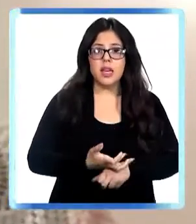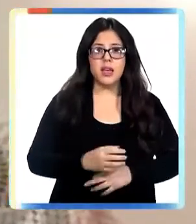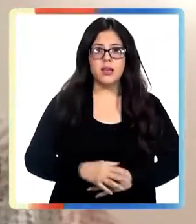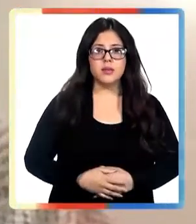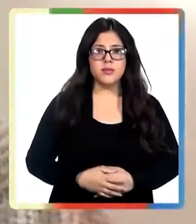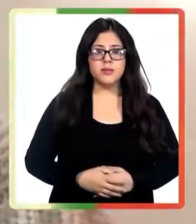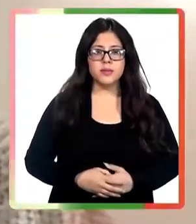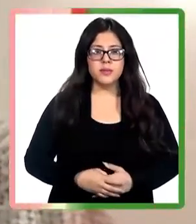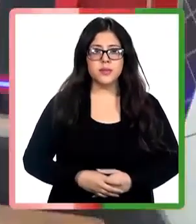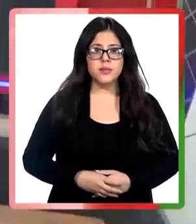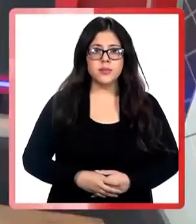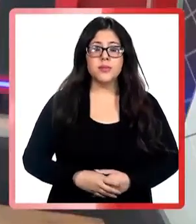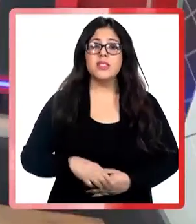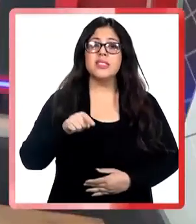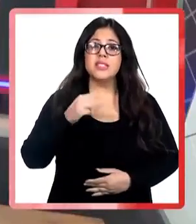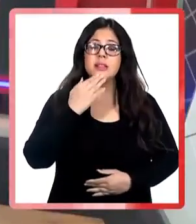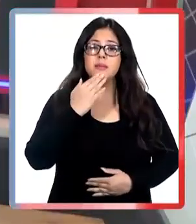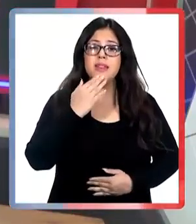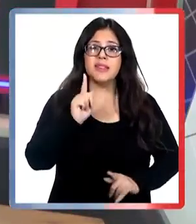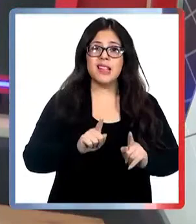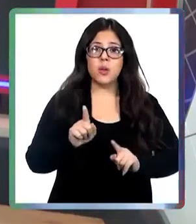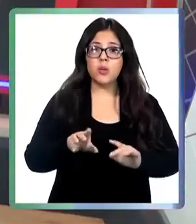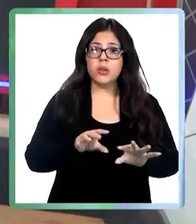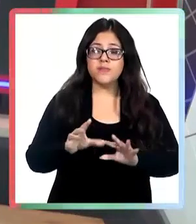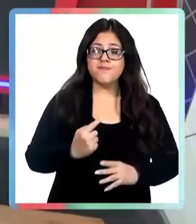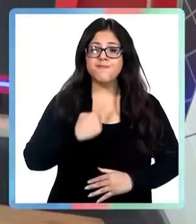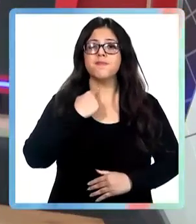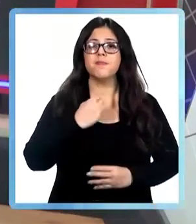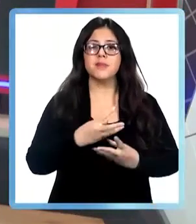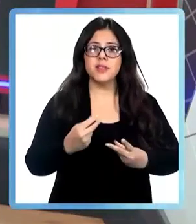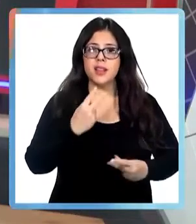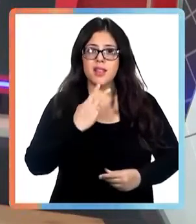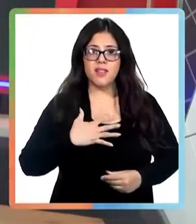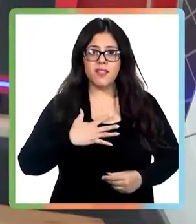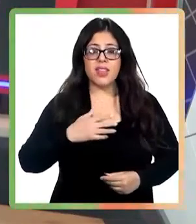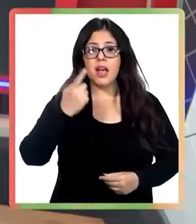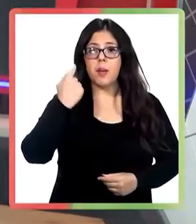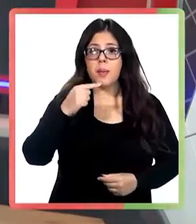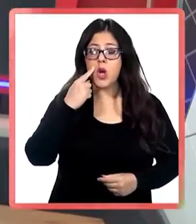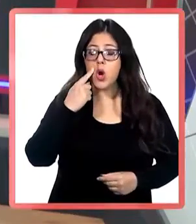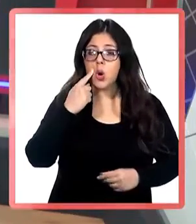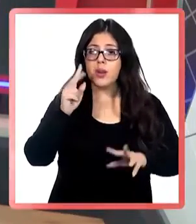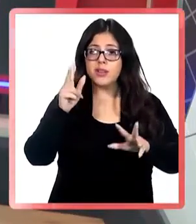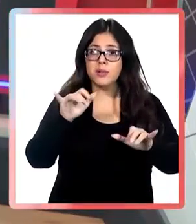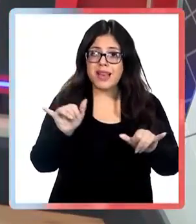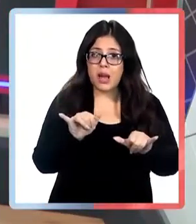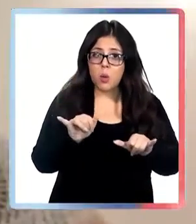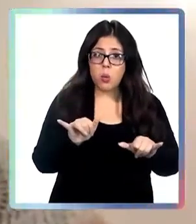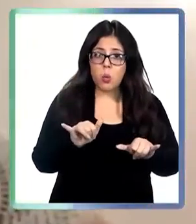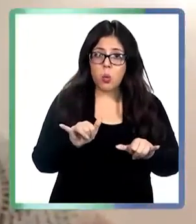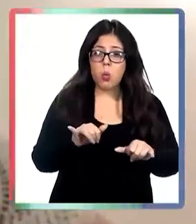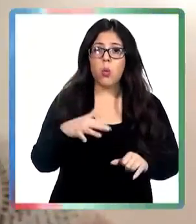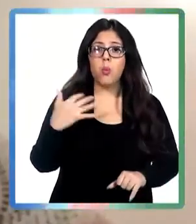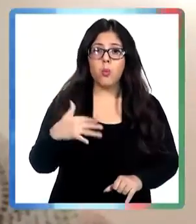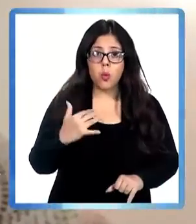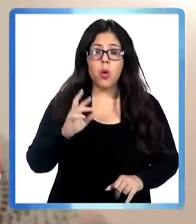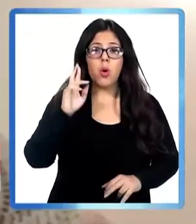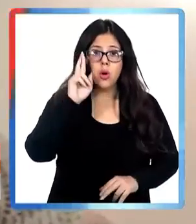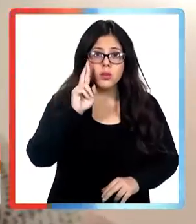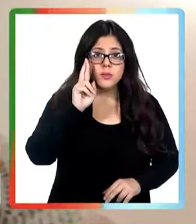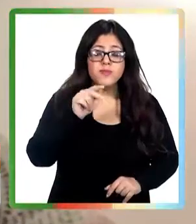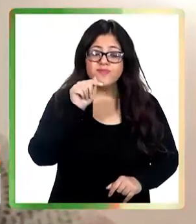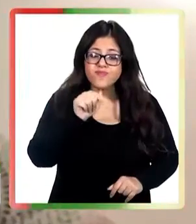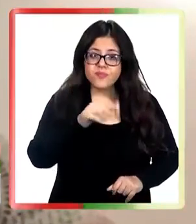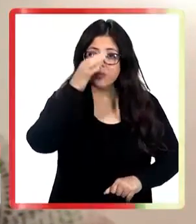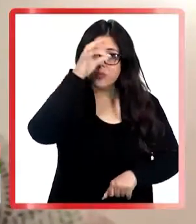son, digamos, elementos que por supuesto afectan la calidad de vida, pero en el caso del lactante es muy importante recordar que